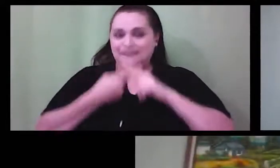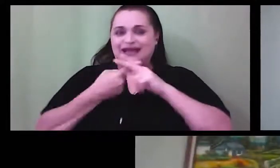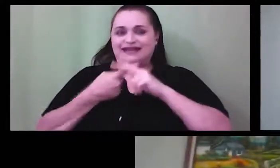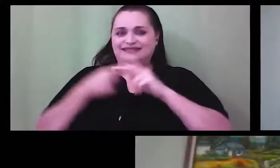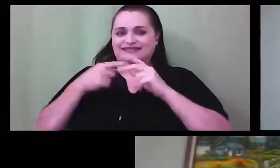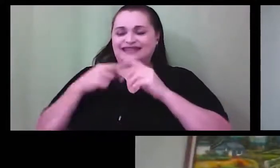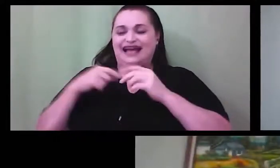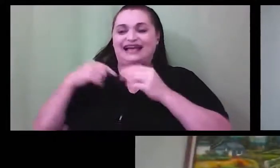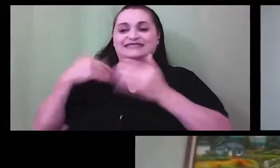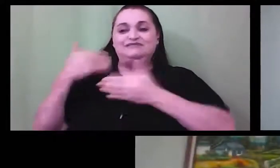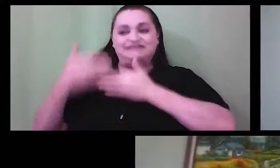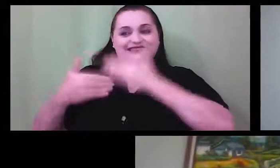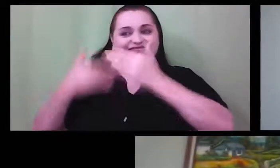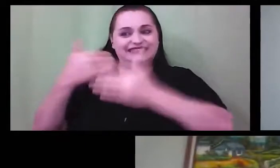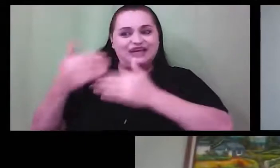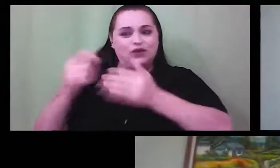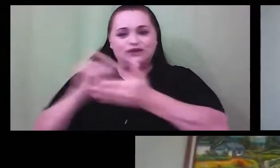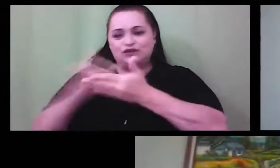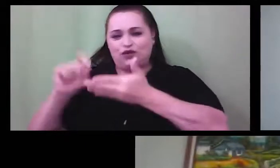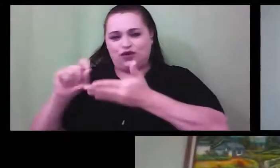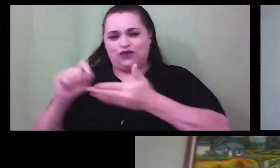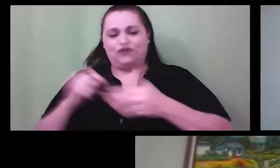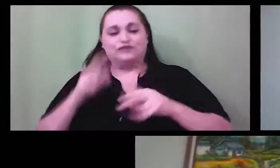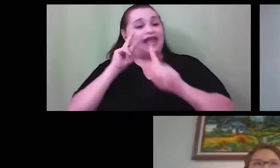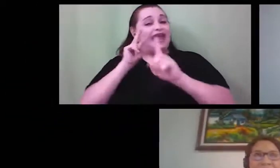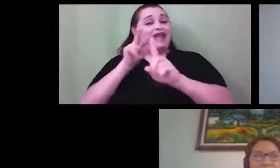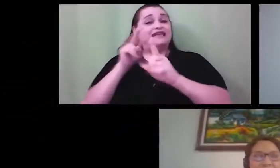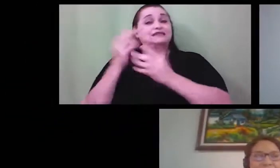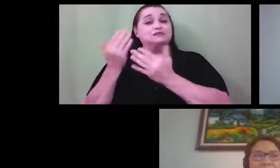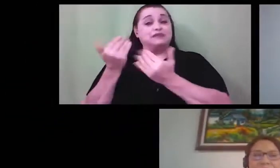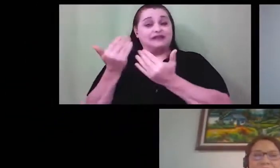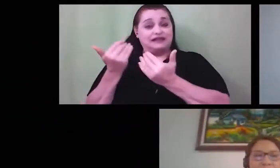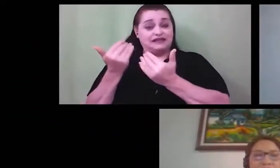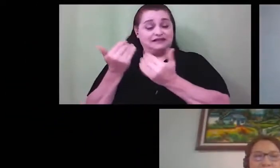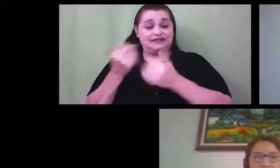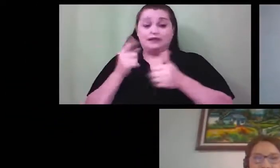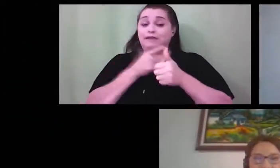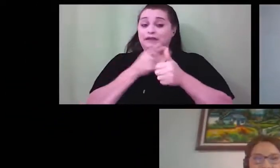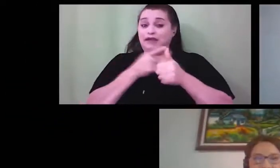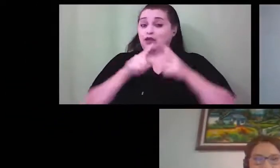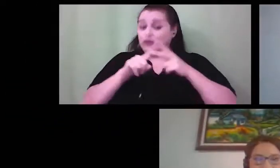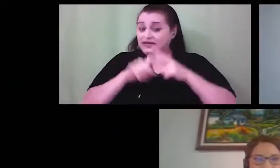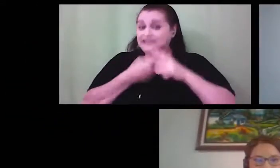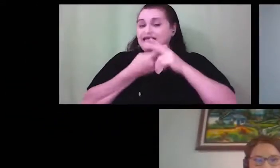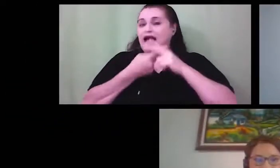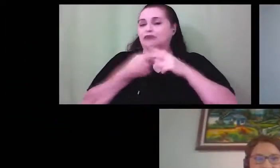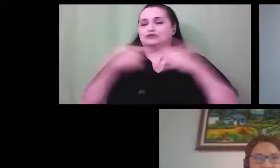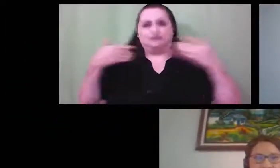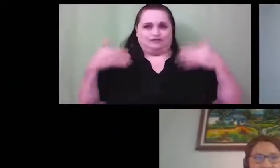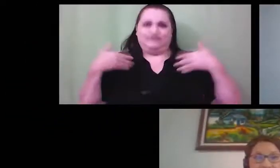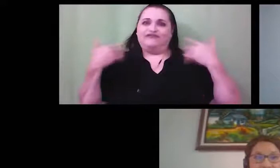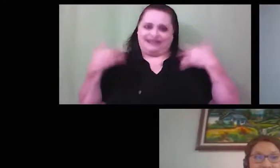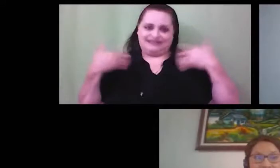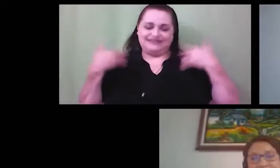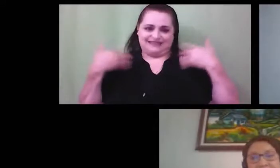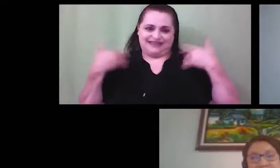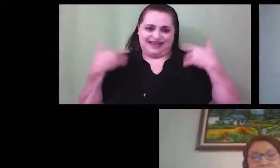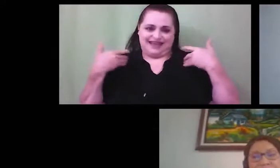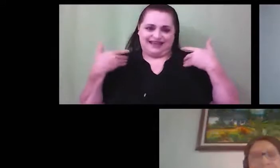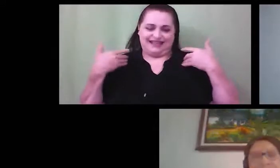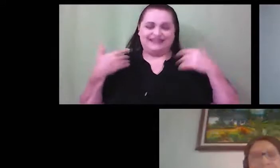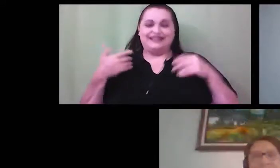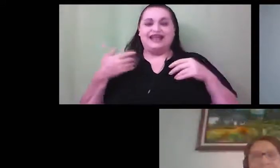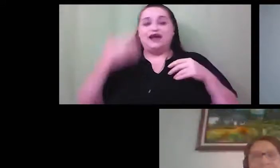escolar? Expectativas y temores. Ok, primero iniciamos con muchísima felicidad, ¿verdad? Porque me